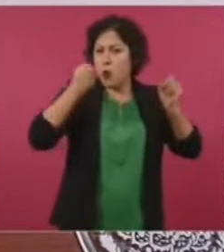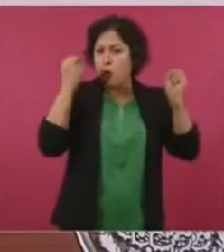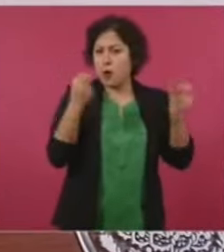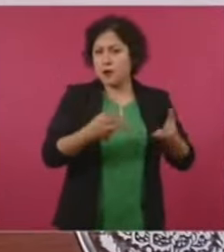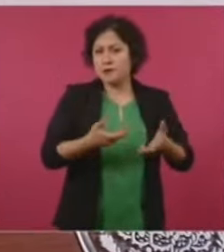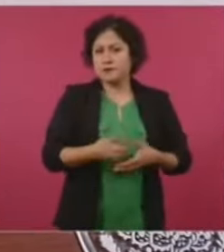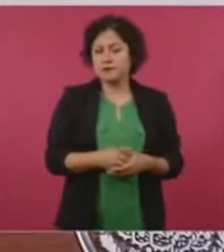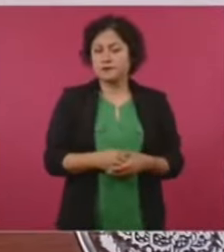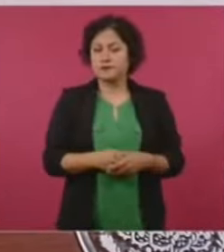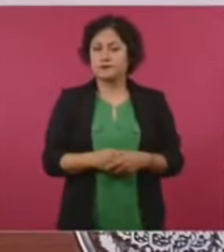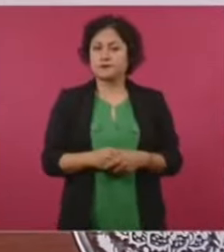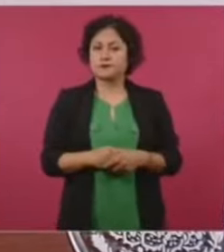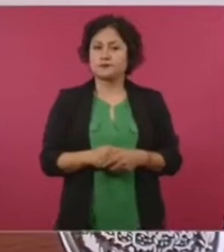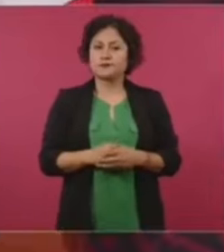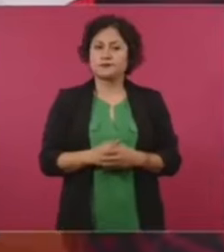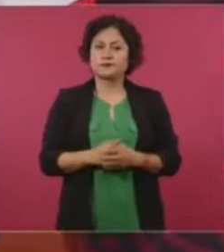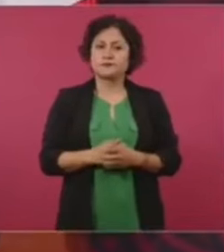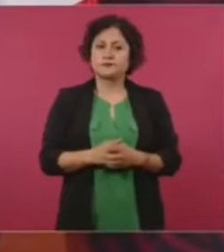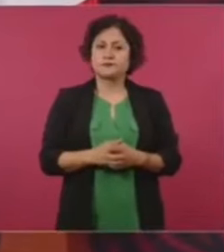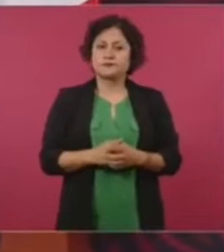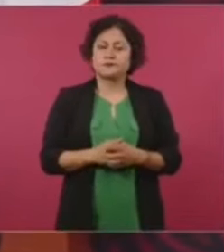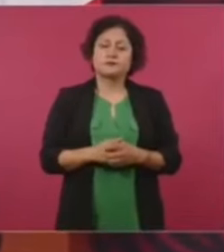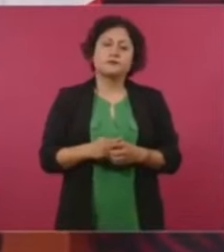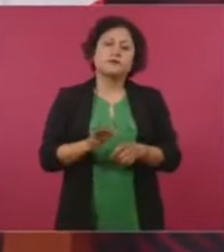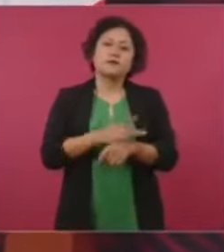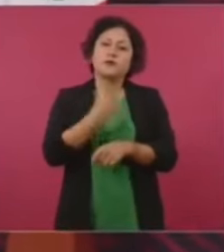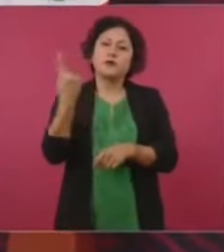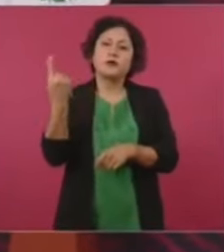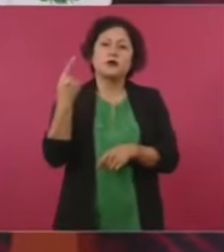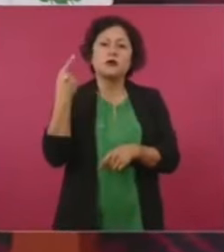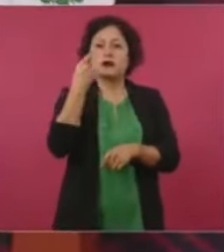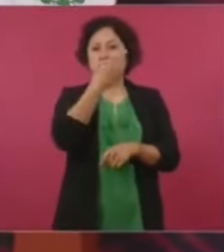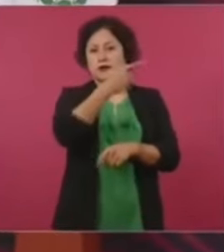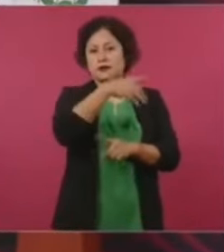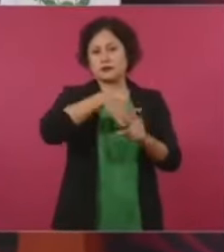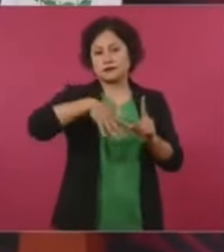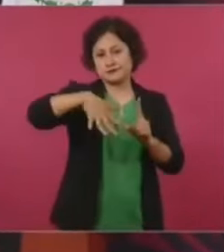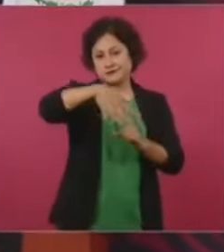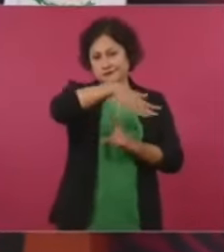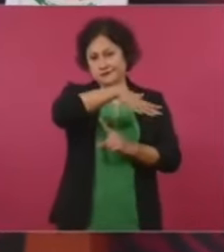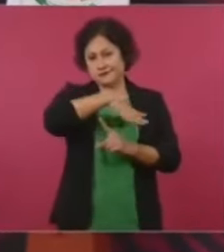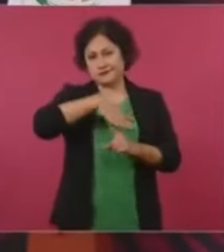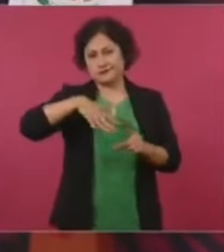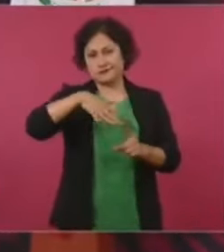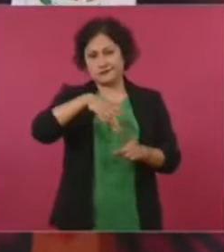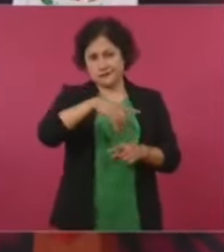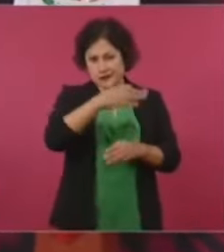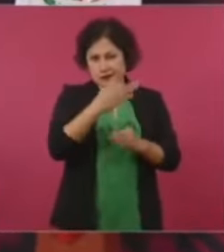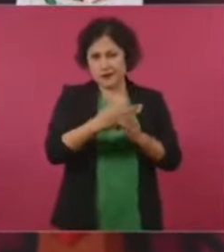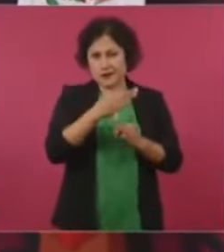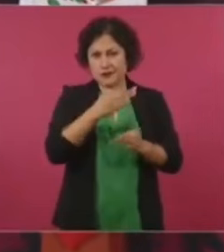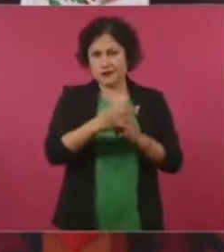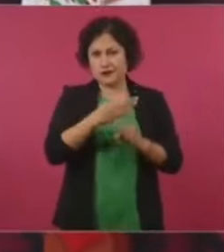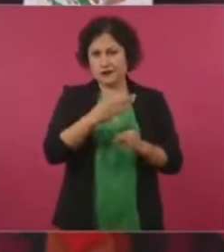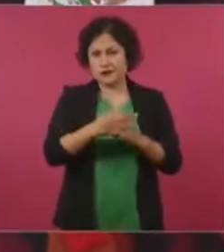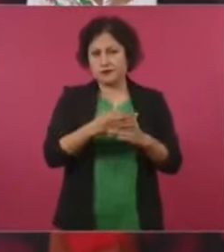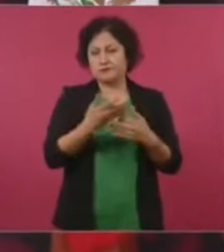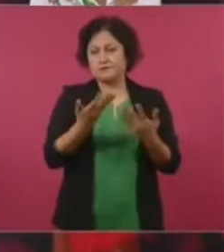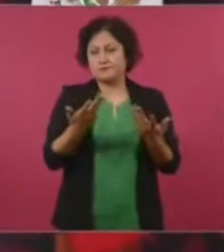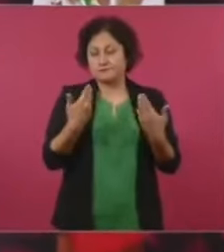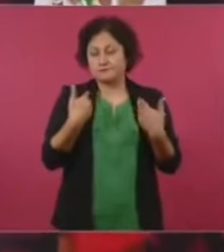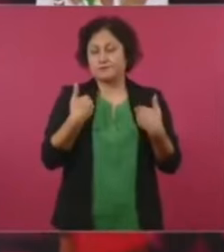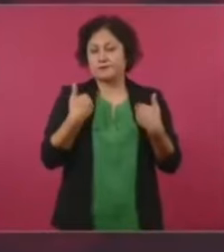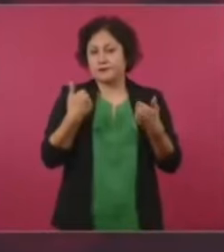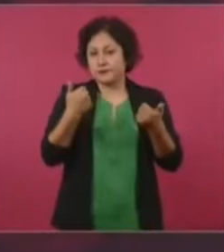informadas. En este contexto, es fundamental promover un ambiente de respeto y tolerancia hacia las diferentes posturas